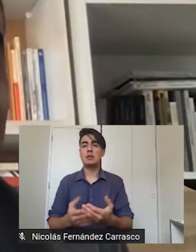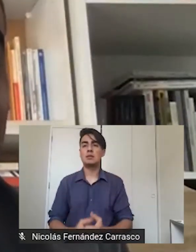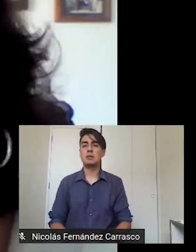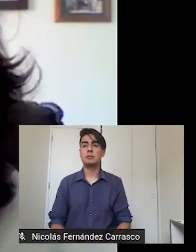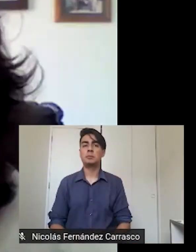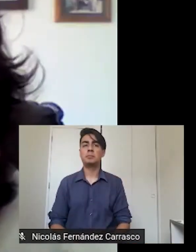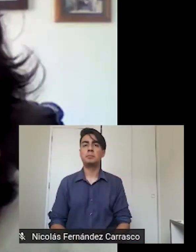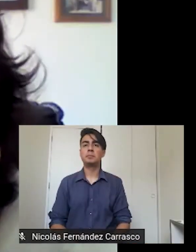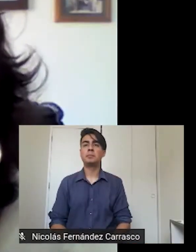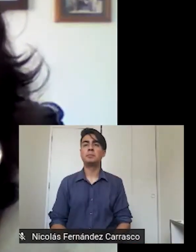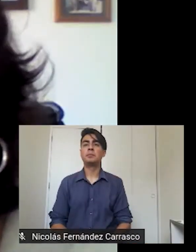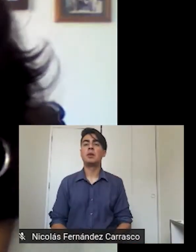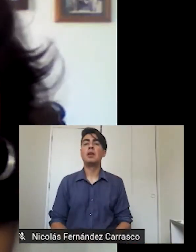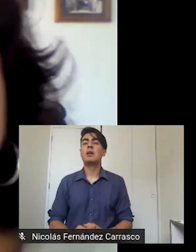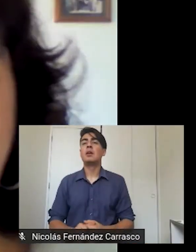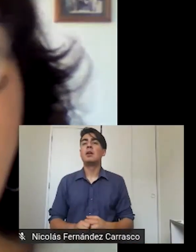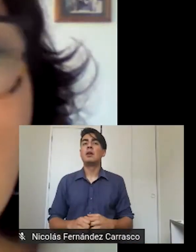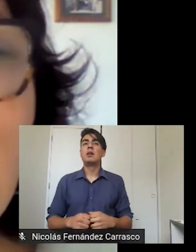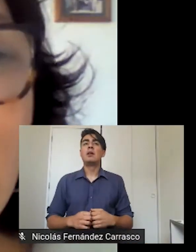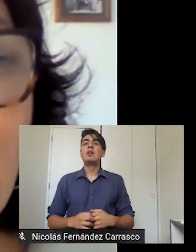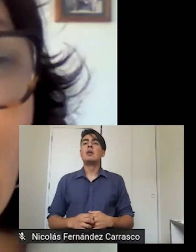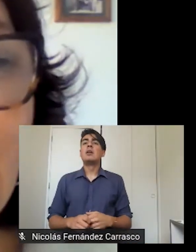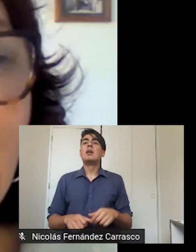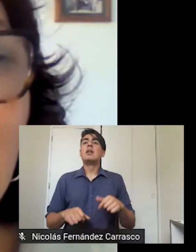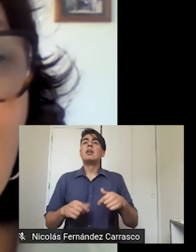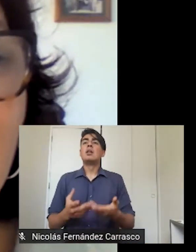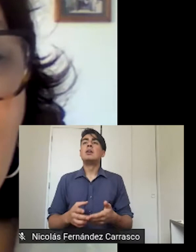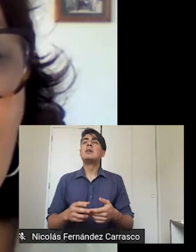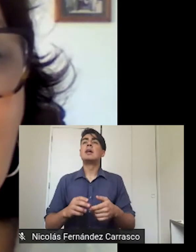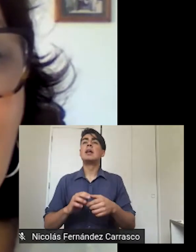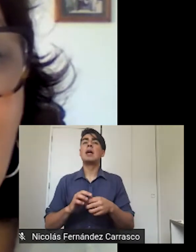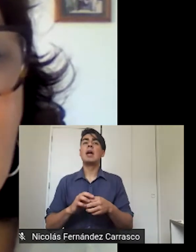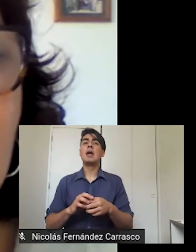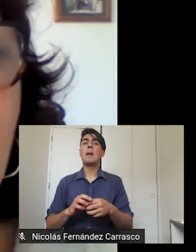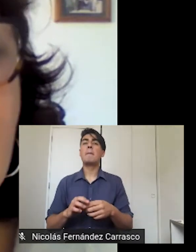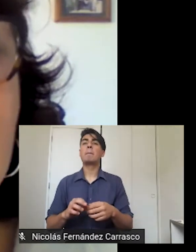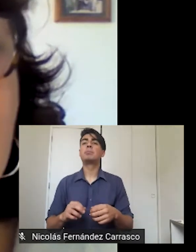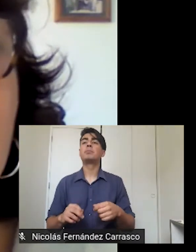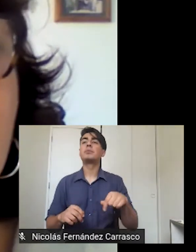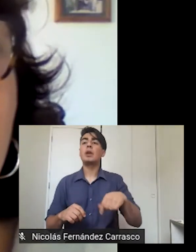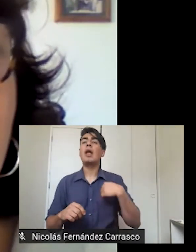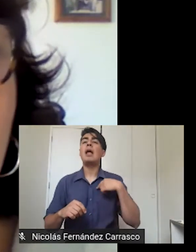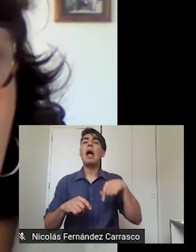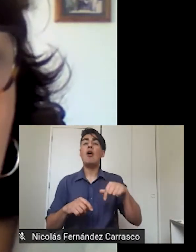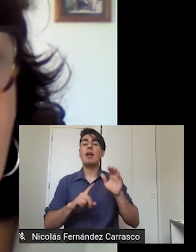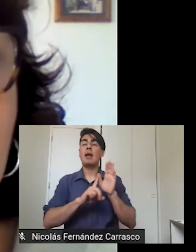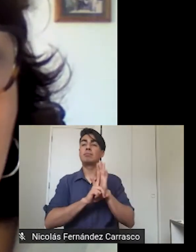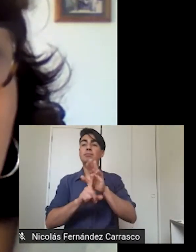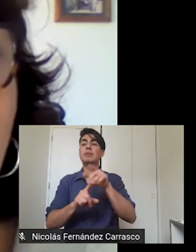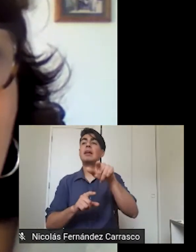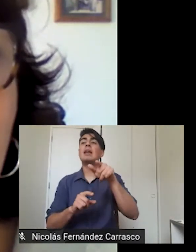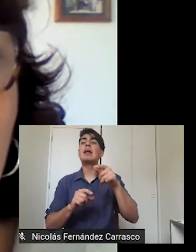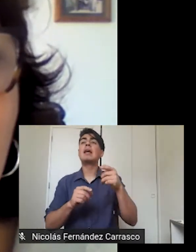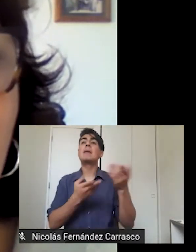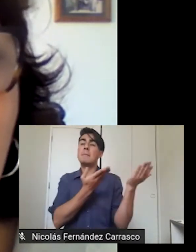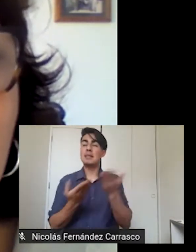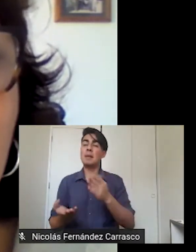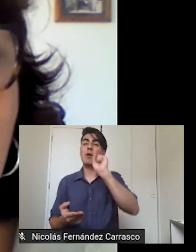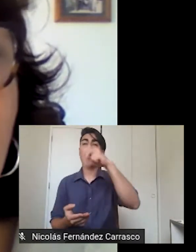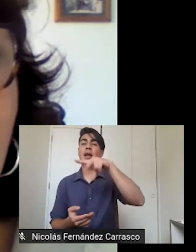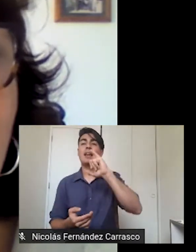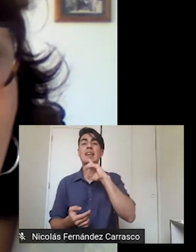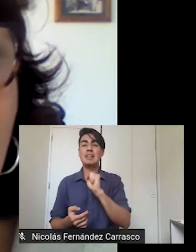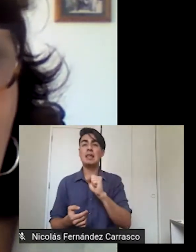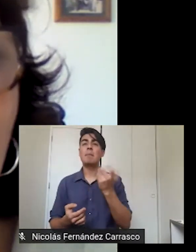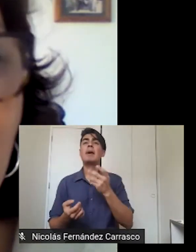Muy bien. Gracias, entonces. Iniciamos este espacio. Invitamos a Anita a comentar entonces las